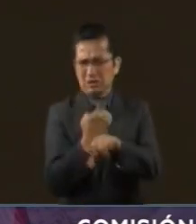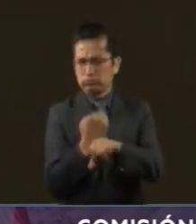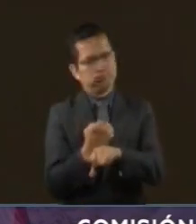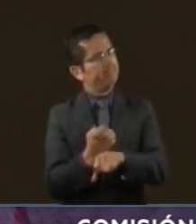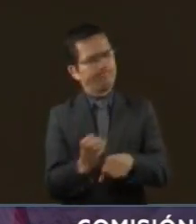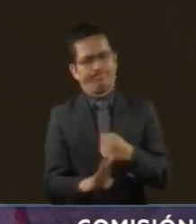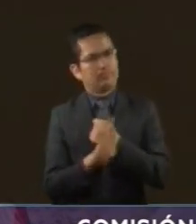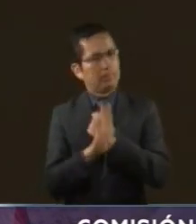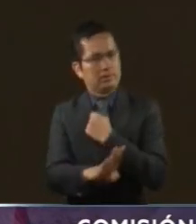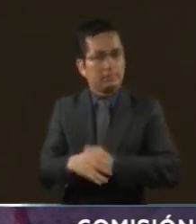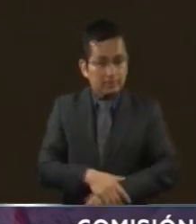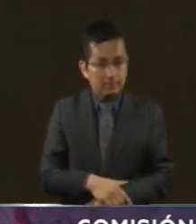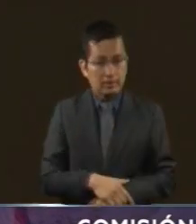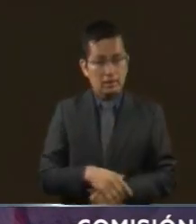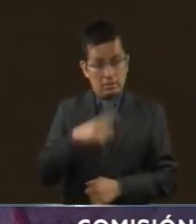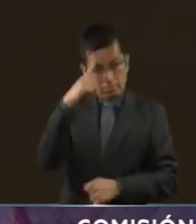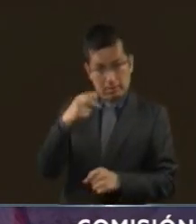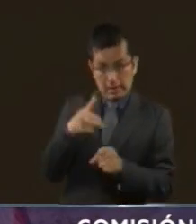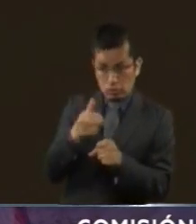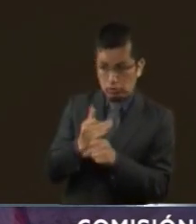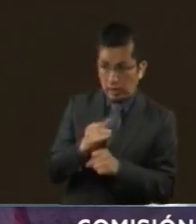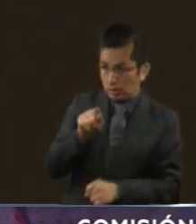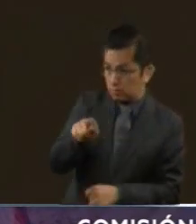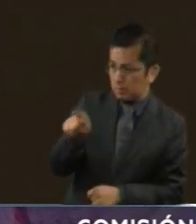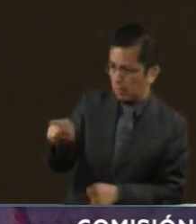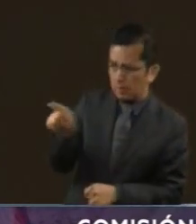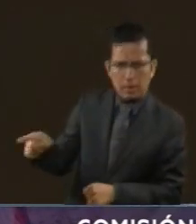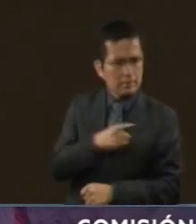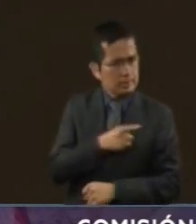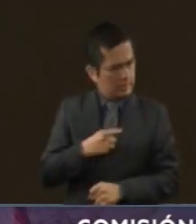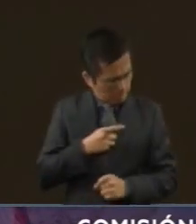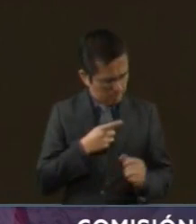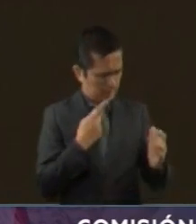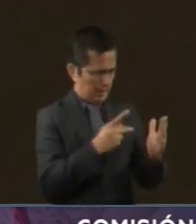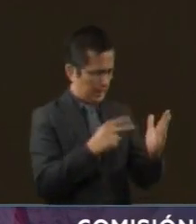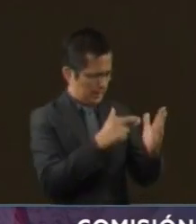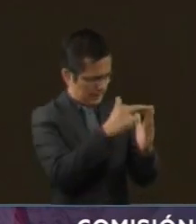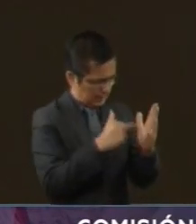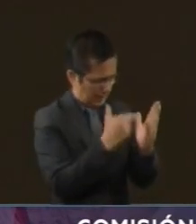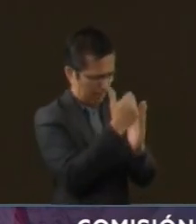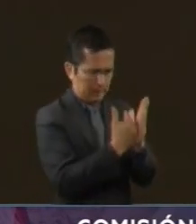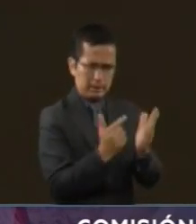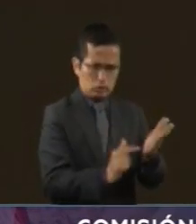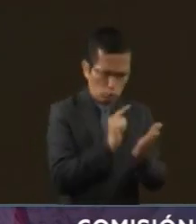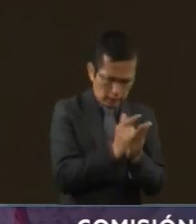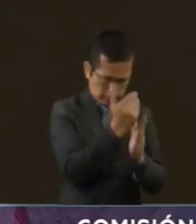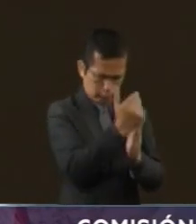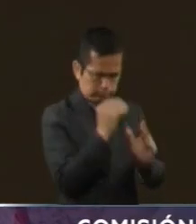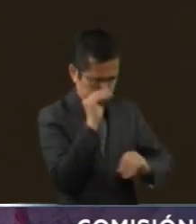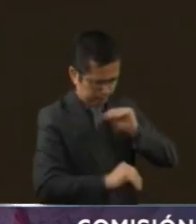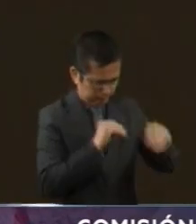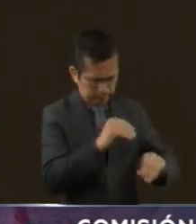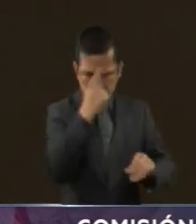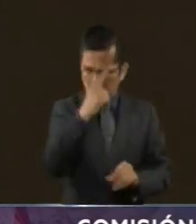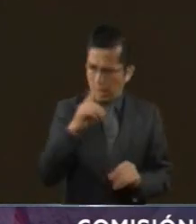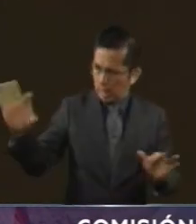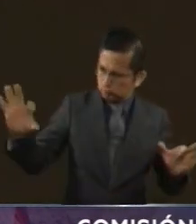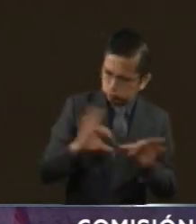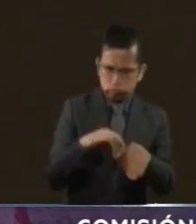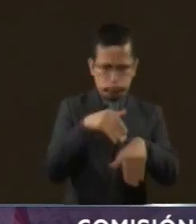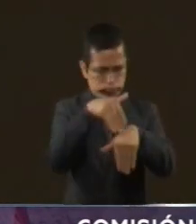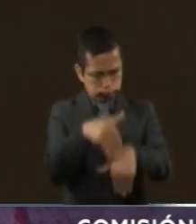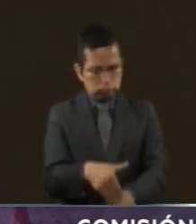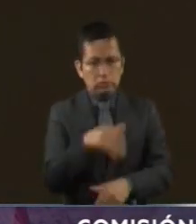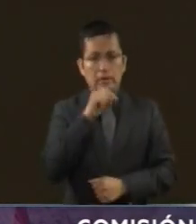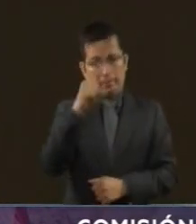general, la armonización y estandarización de marcos normativos y la integración de tecnología, así como la